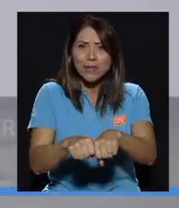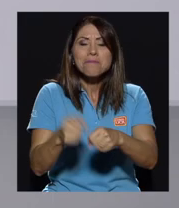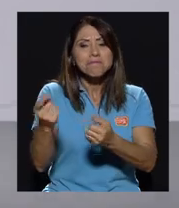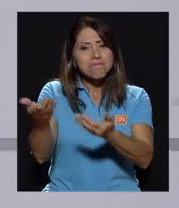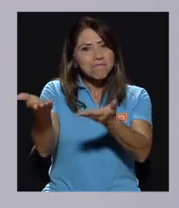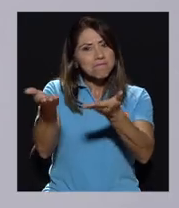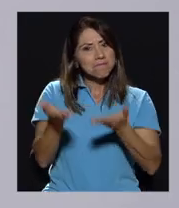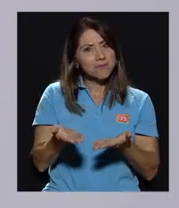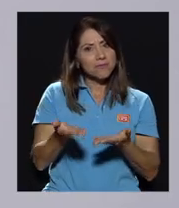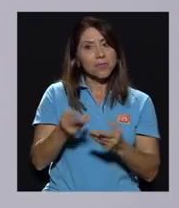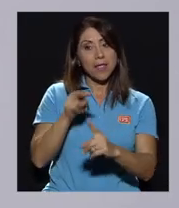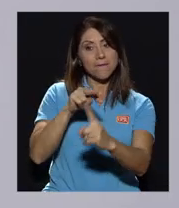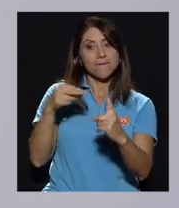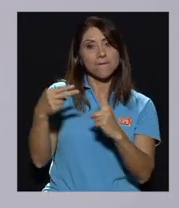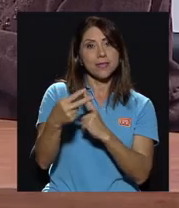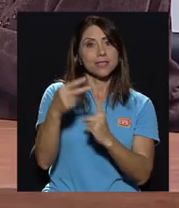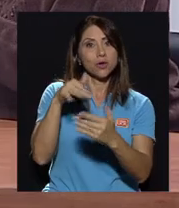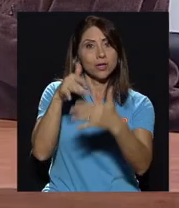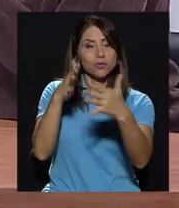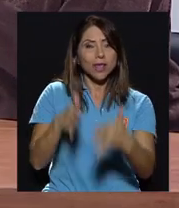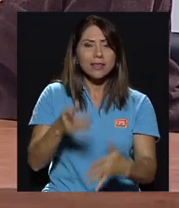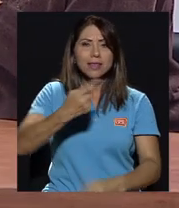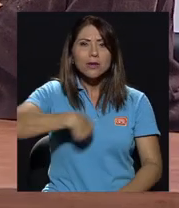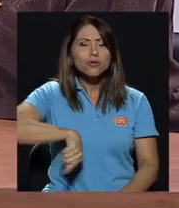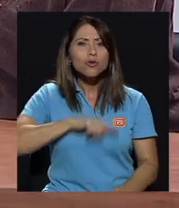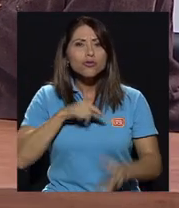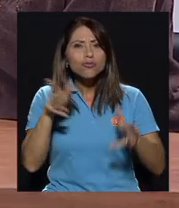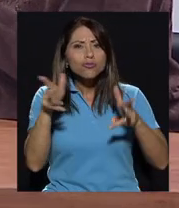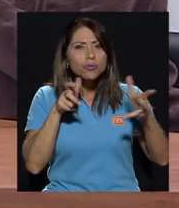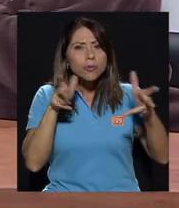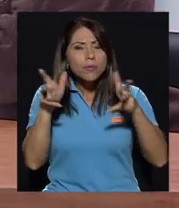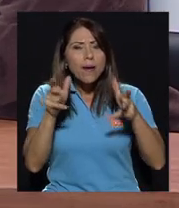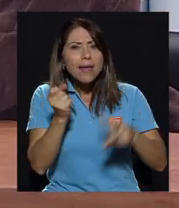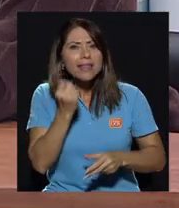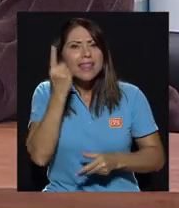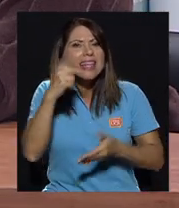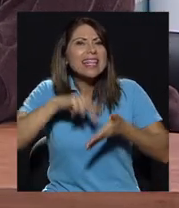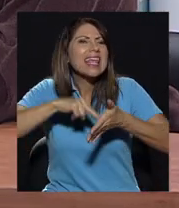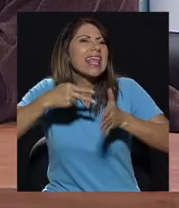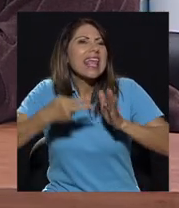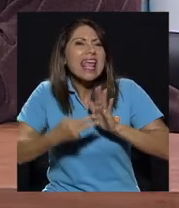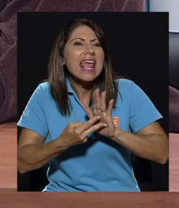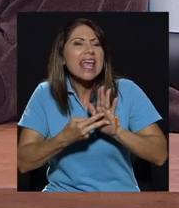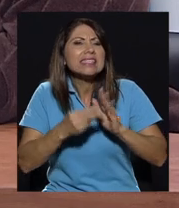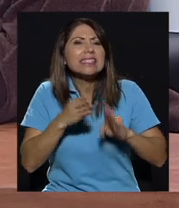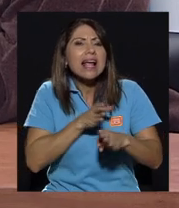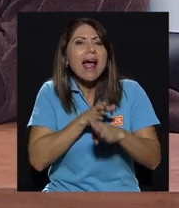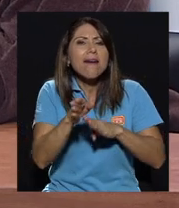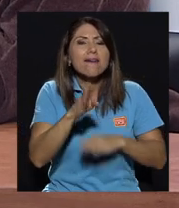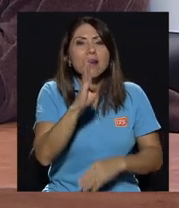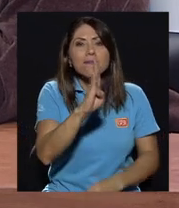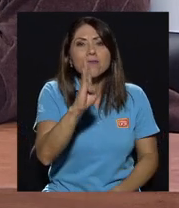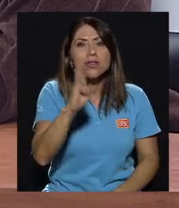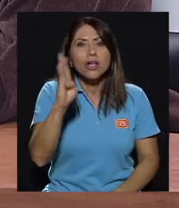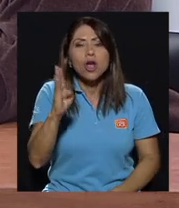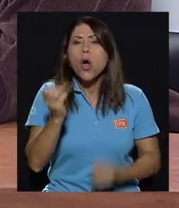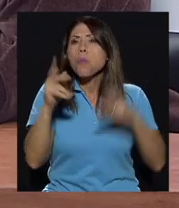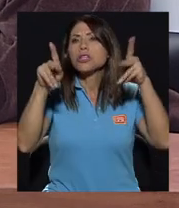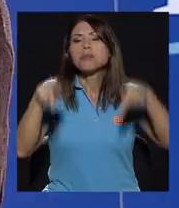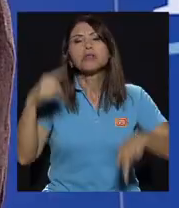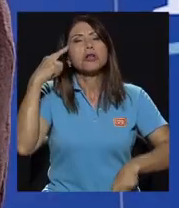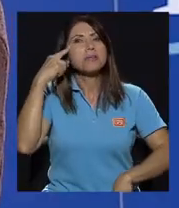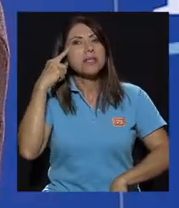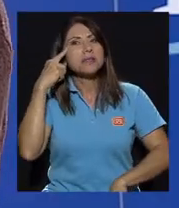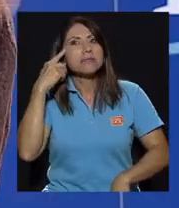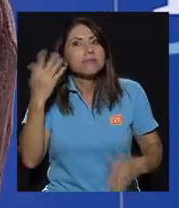para que sea desde la visión de una estudiante que tratemos de entender que es bibliotecología como carrera muchos piensan